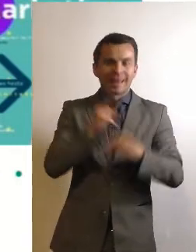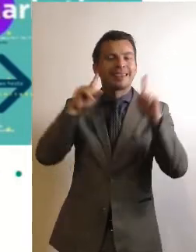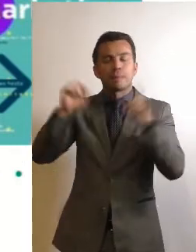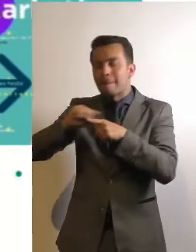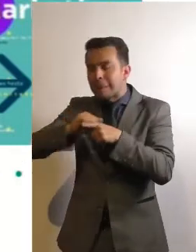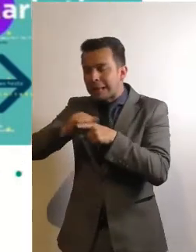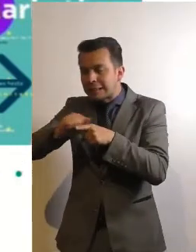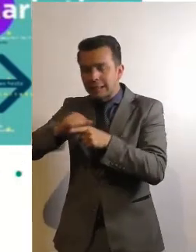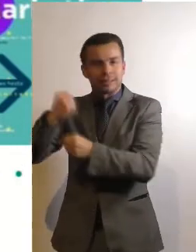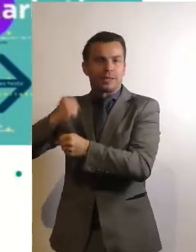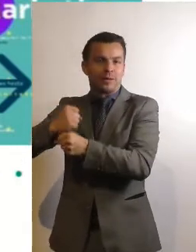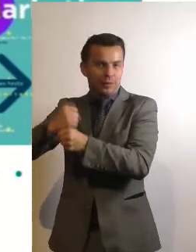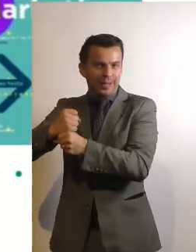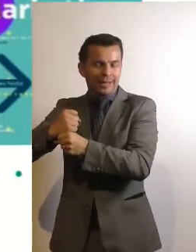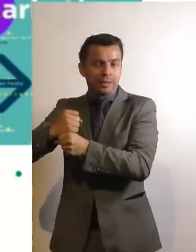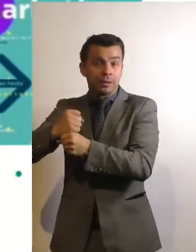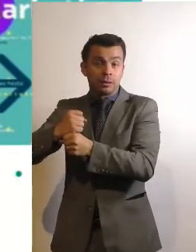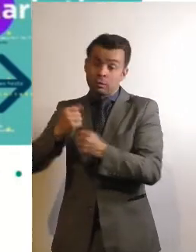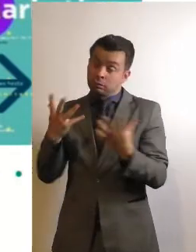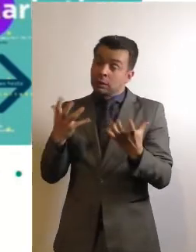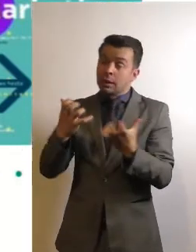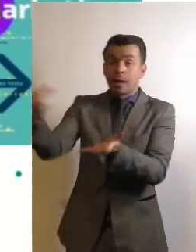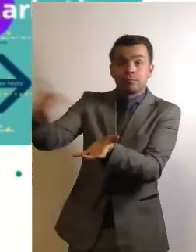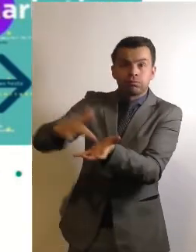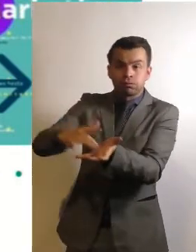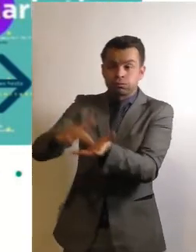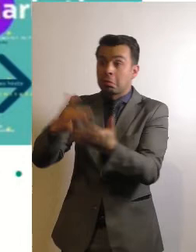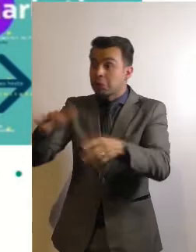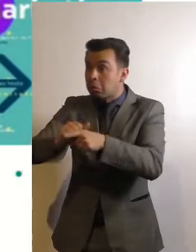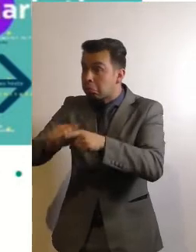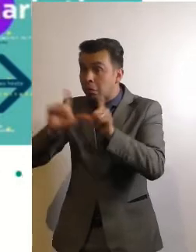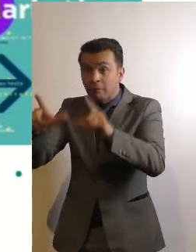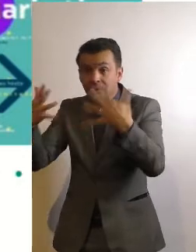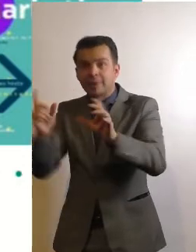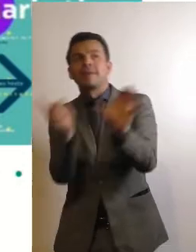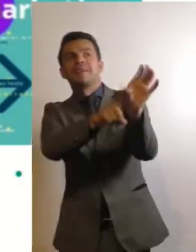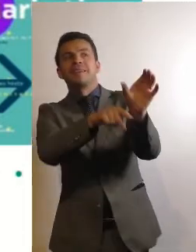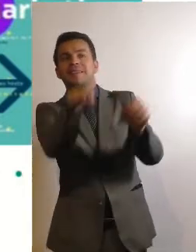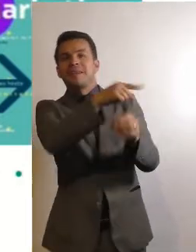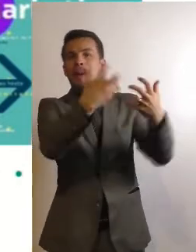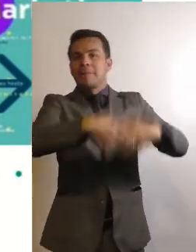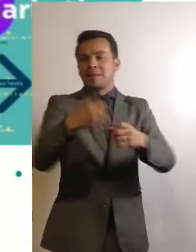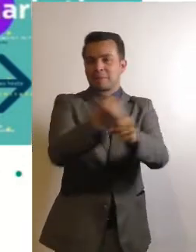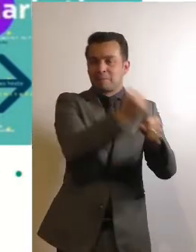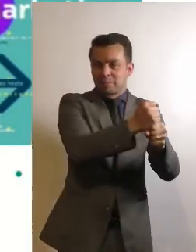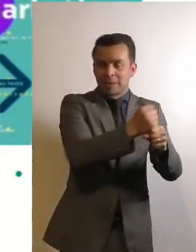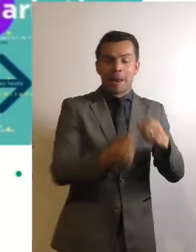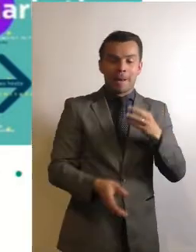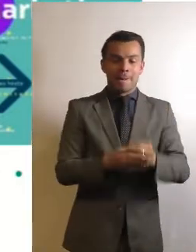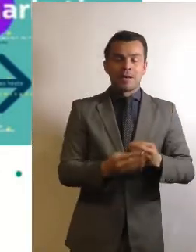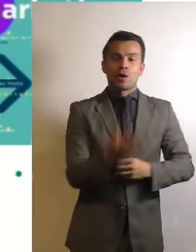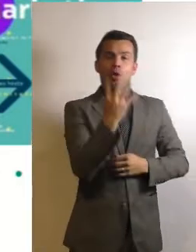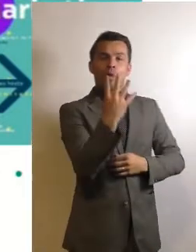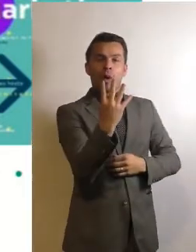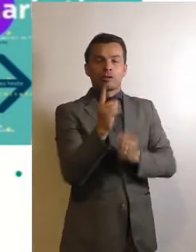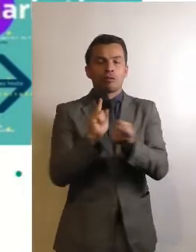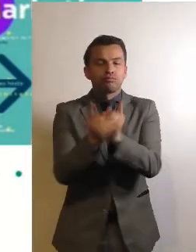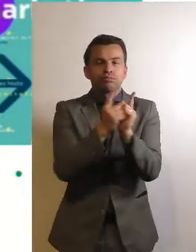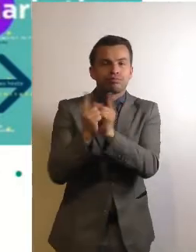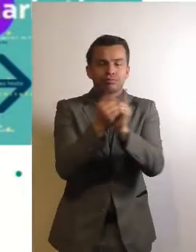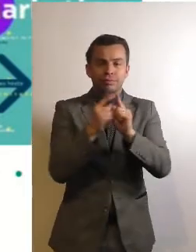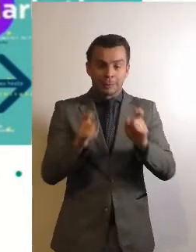laborales con el fin de lograr su vinculación laboral. Y se realizaron 4 encuentros para